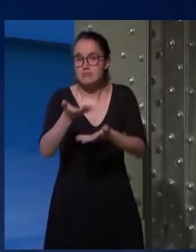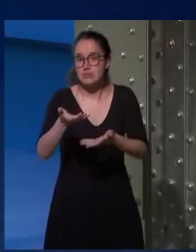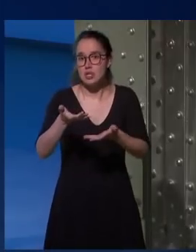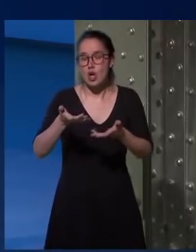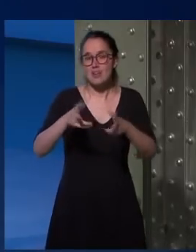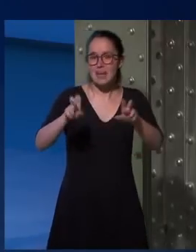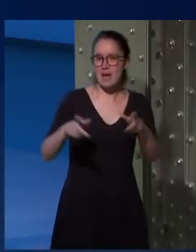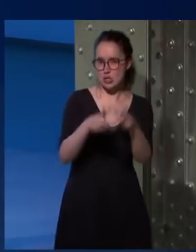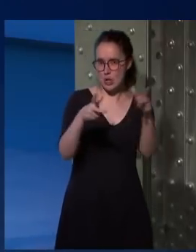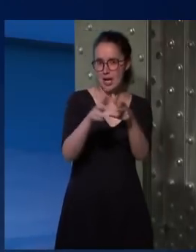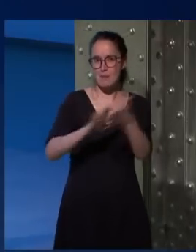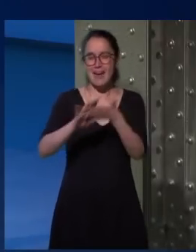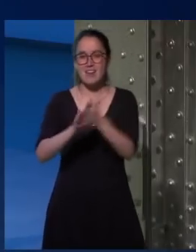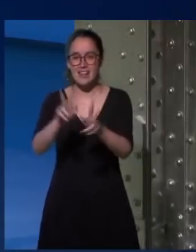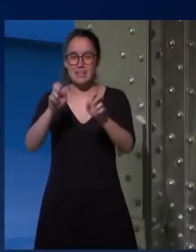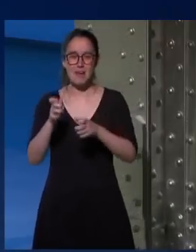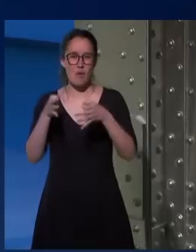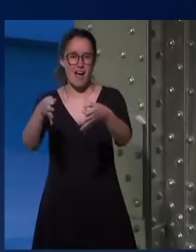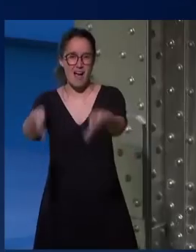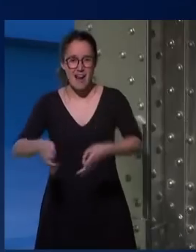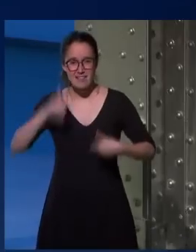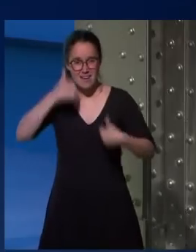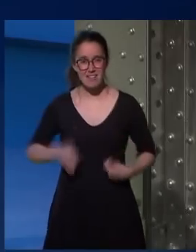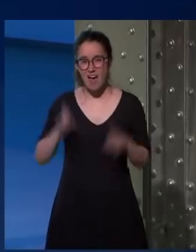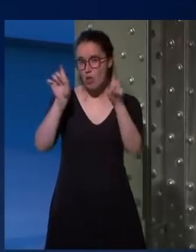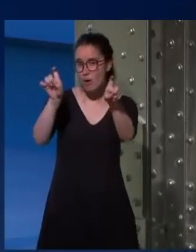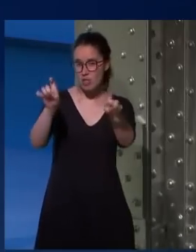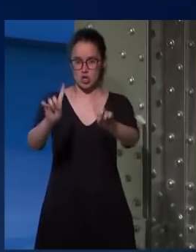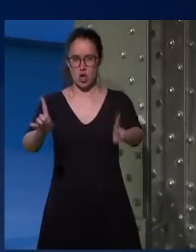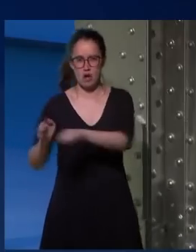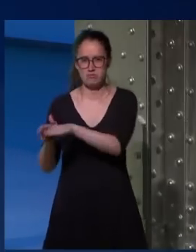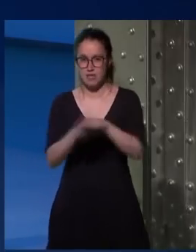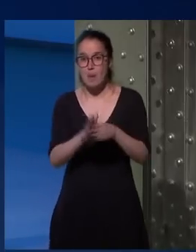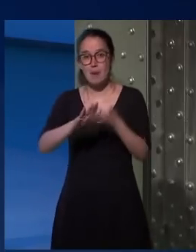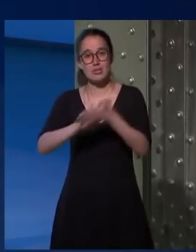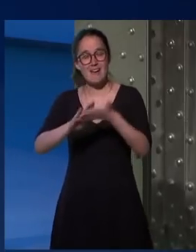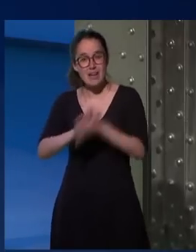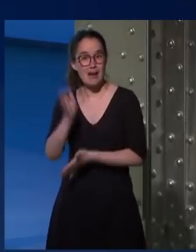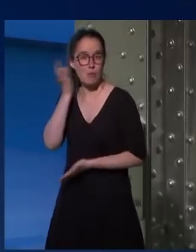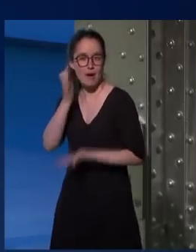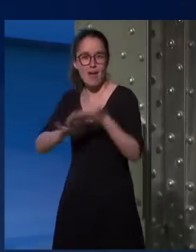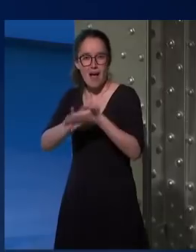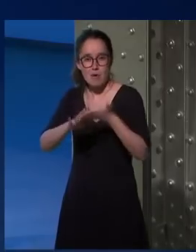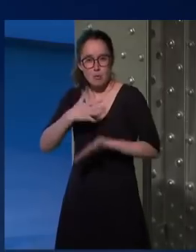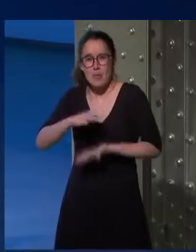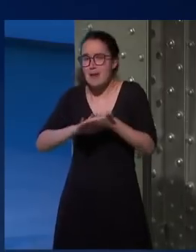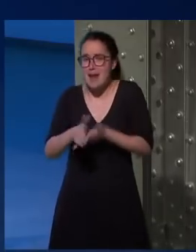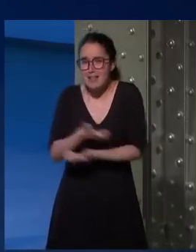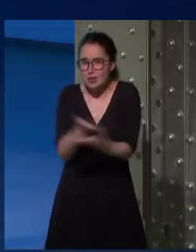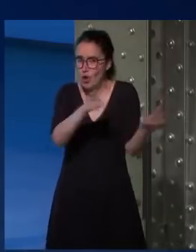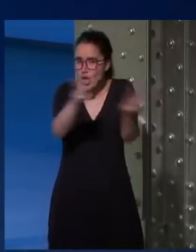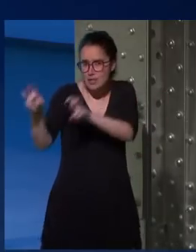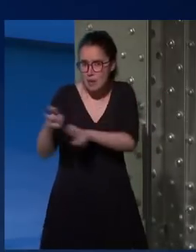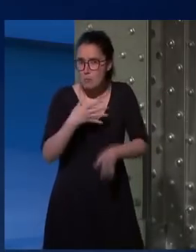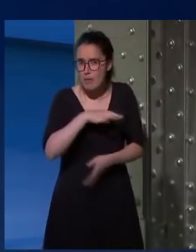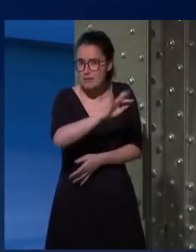cuestiones sociales o para hablar de temas que siempre son los mismos, sanidad, educación. No, vamos a hacer que las mujeres también hablen, porque pueden hablar absolutamente de